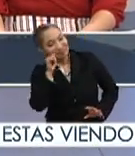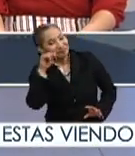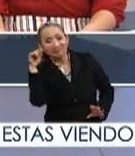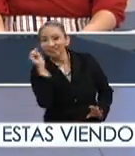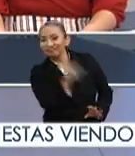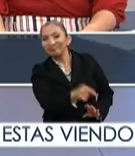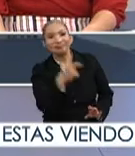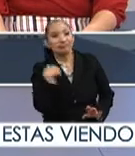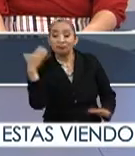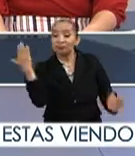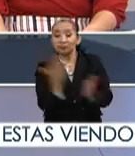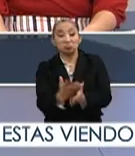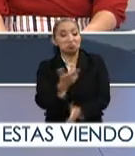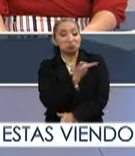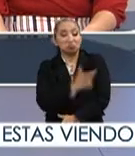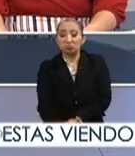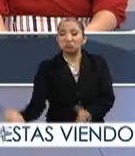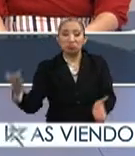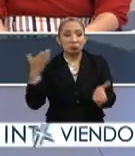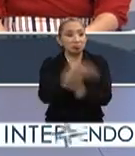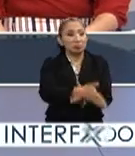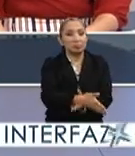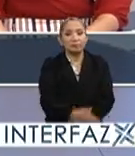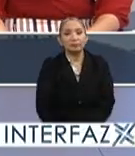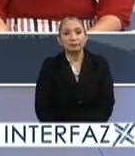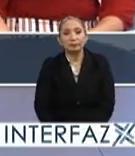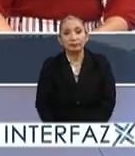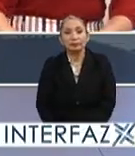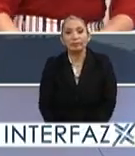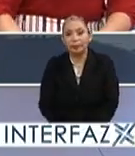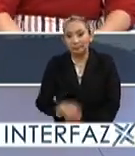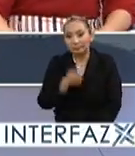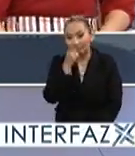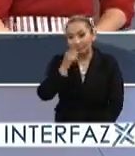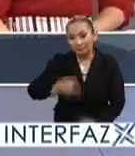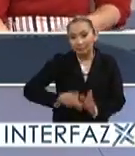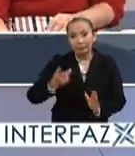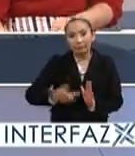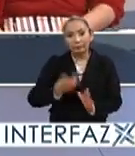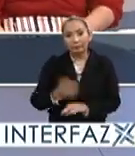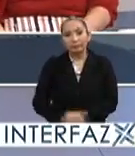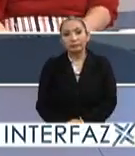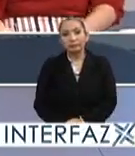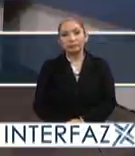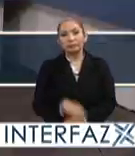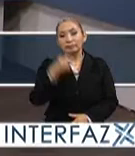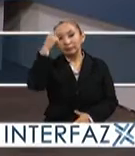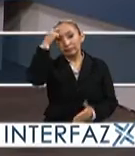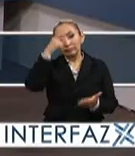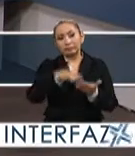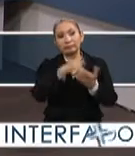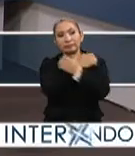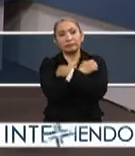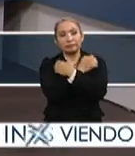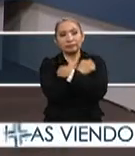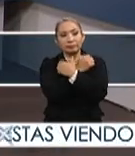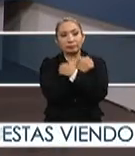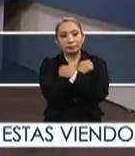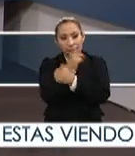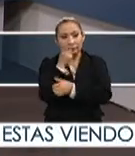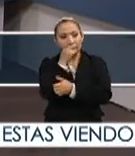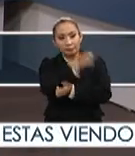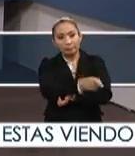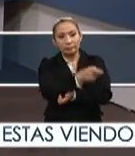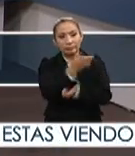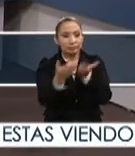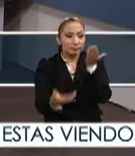por crear estas condiciones. Claro, y bueno, como lo hemos venido apuntando aquí, creemos que la educación usted lo